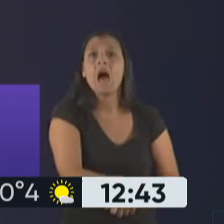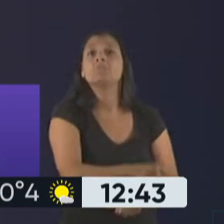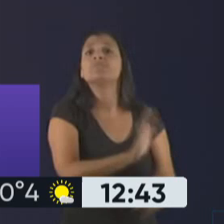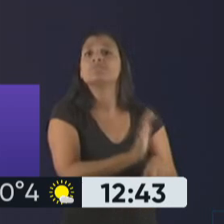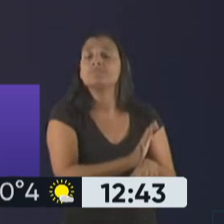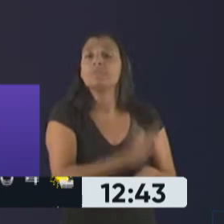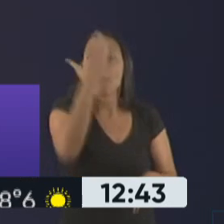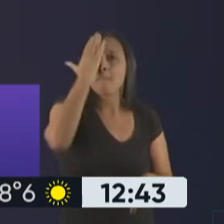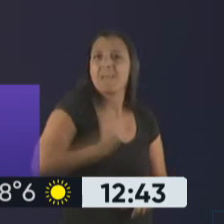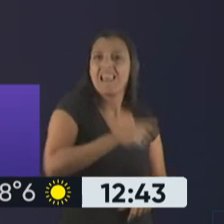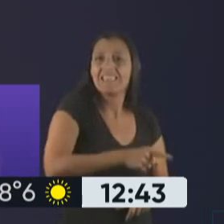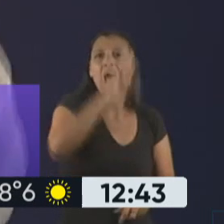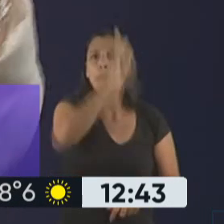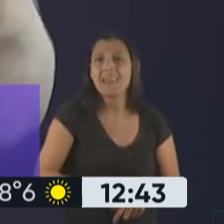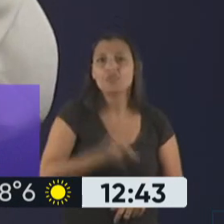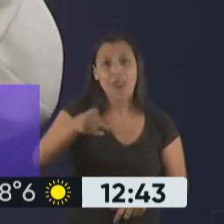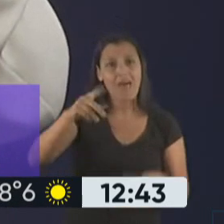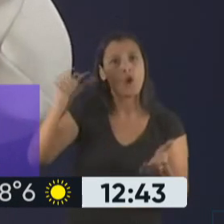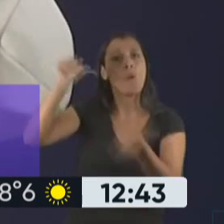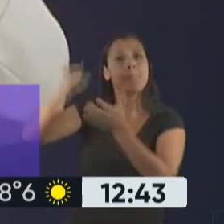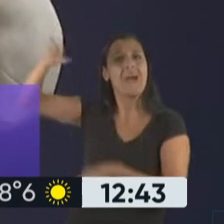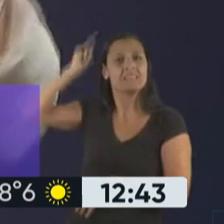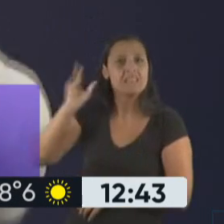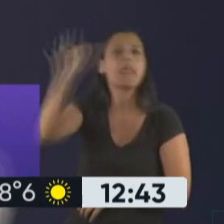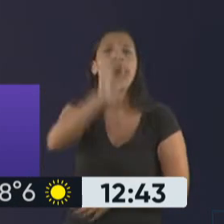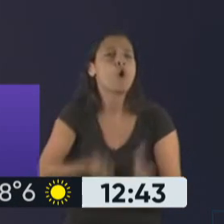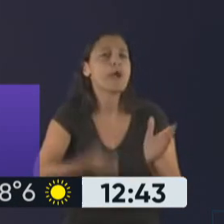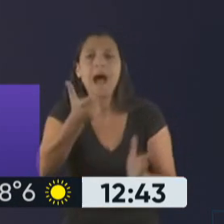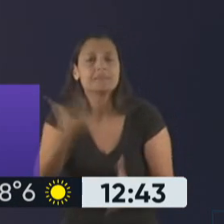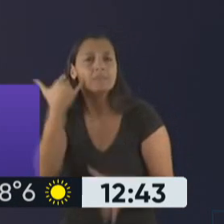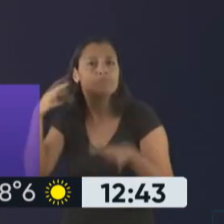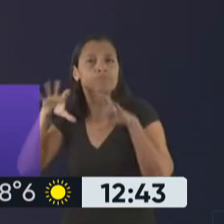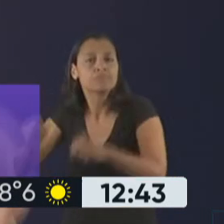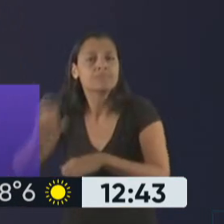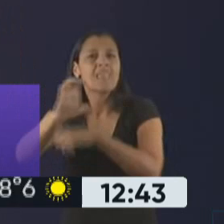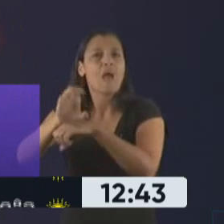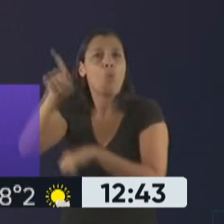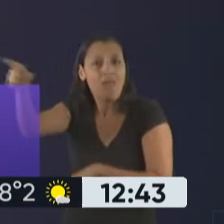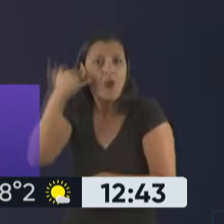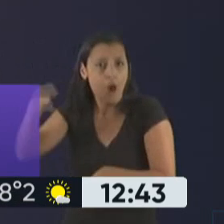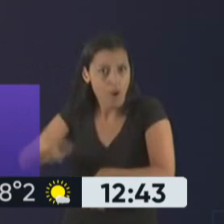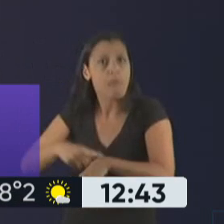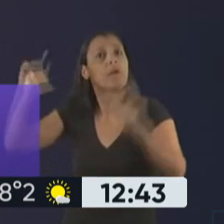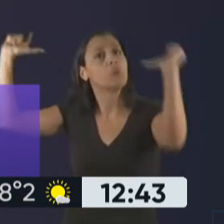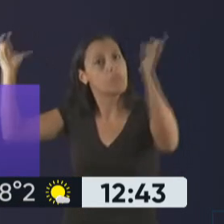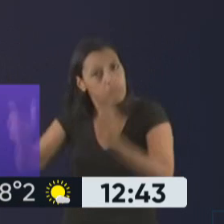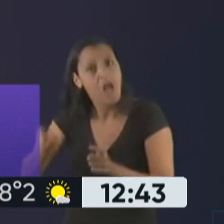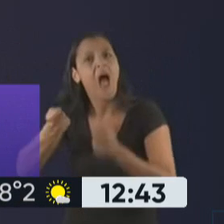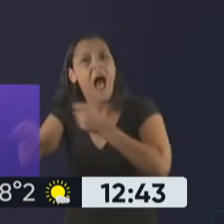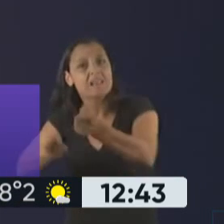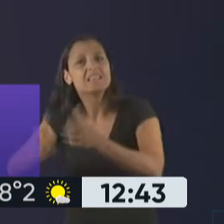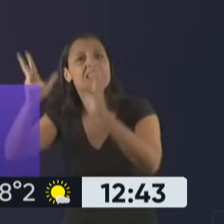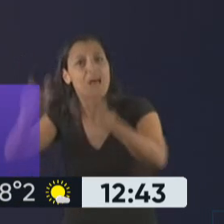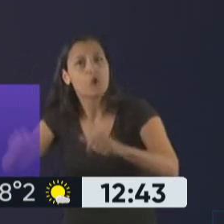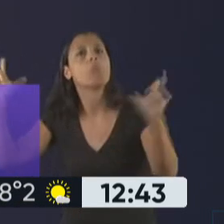en Chile, o casi tomado Ecuador, que han bajado ahora los delitos como lo han bajado